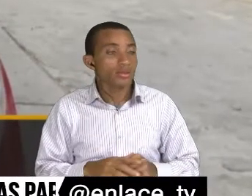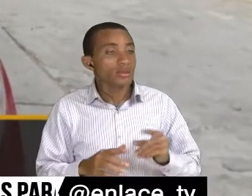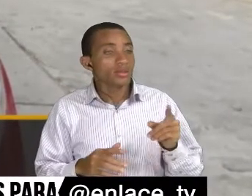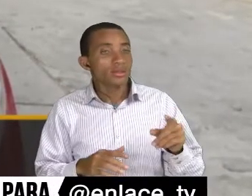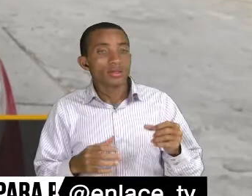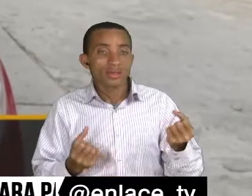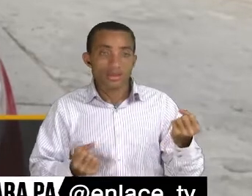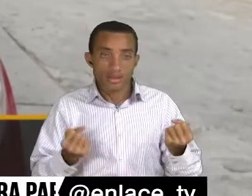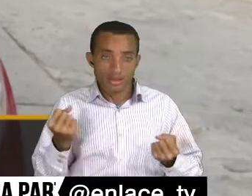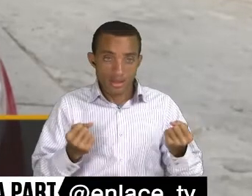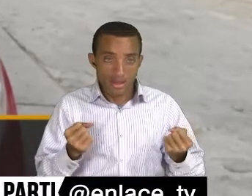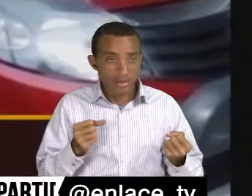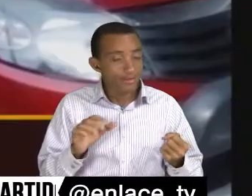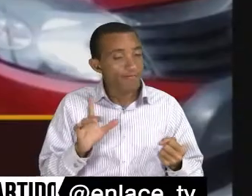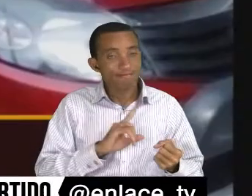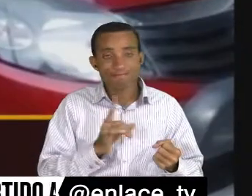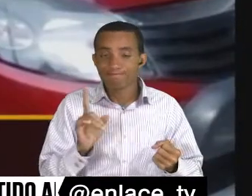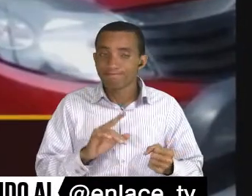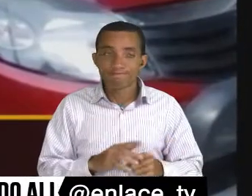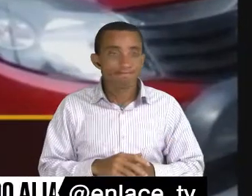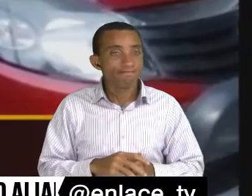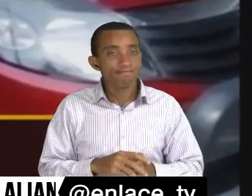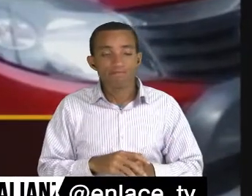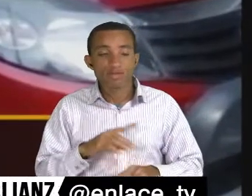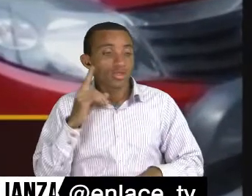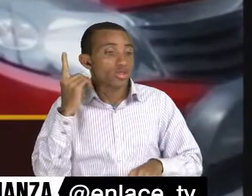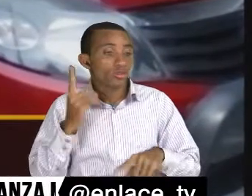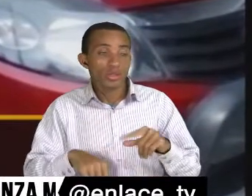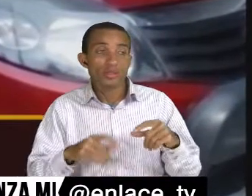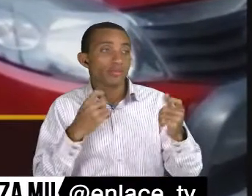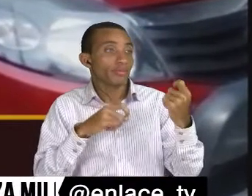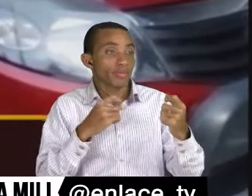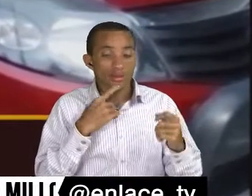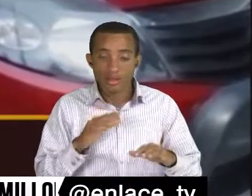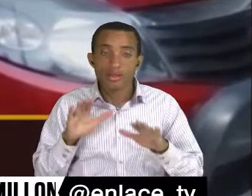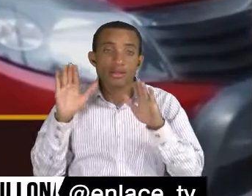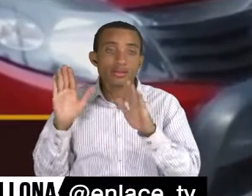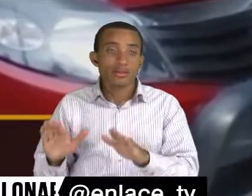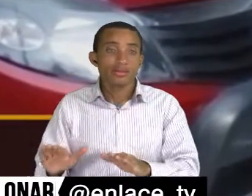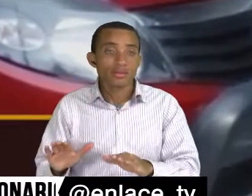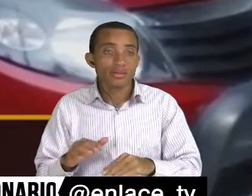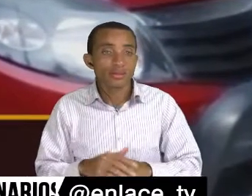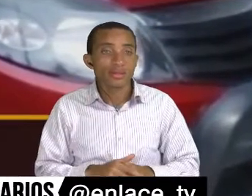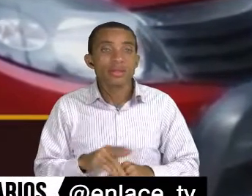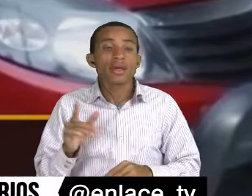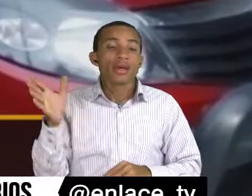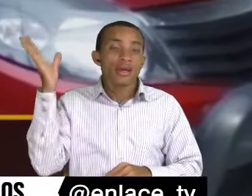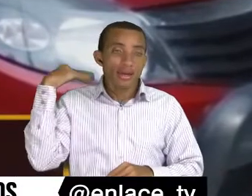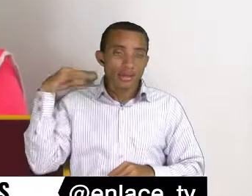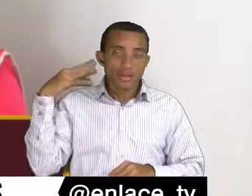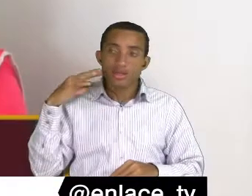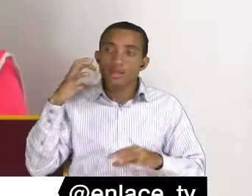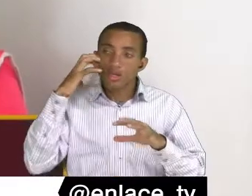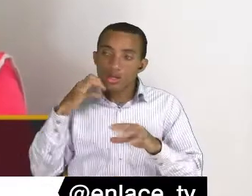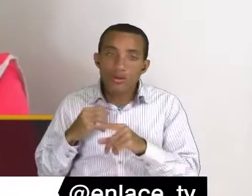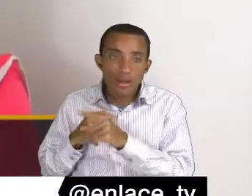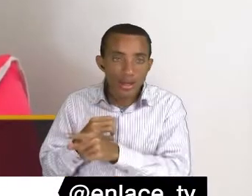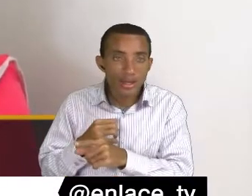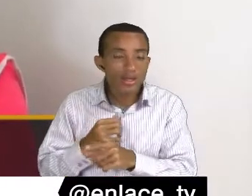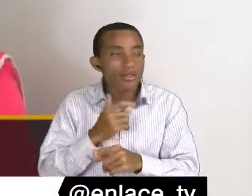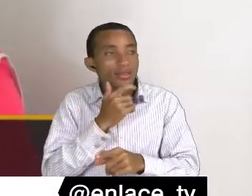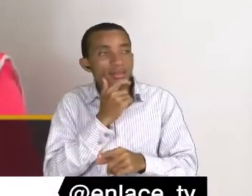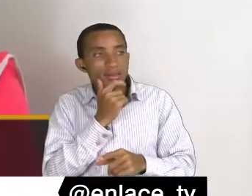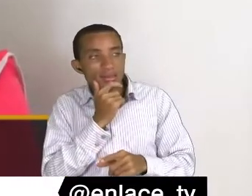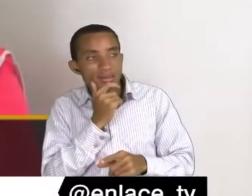está embargado. Nos lo quitaron porque había un cazarrecompensas, ¿sí? Que el carro estaba en